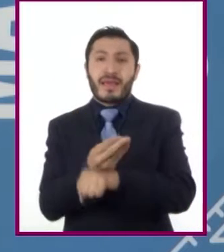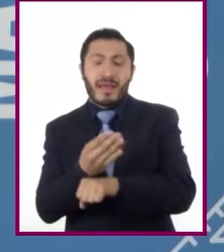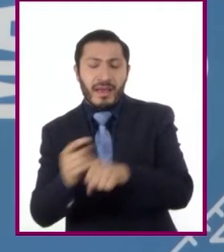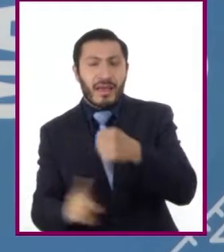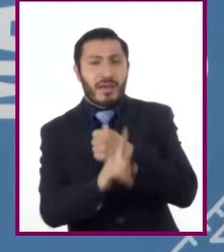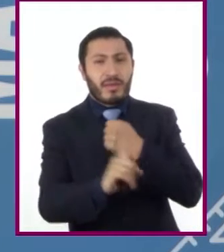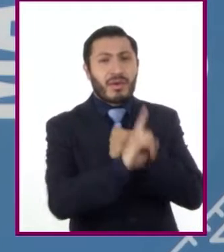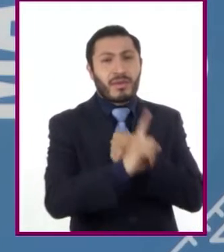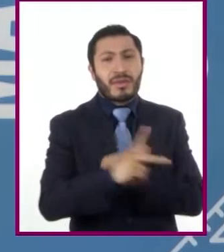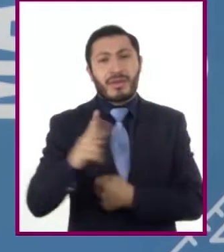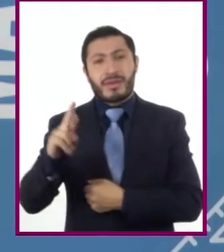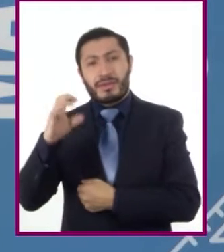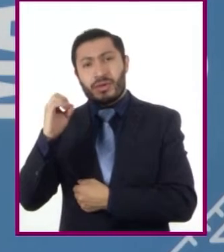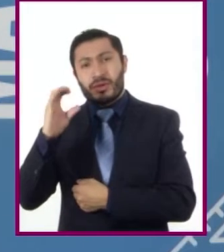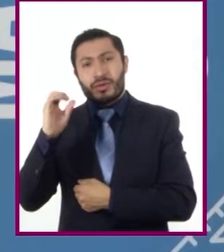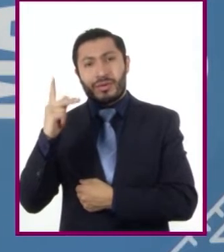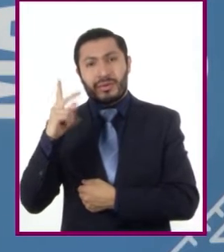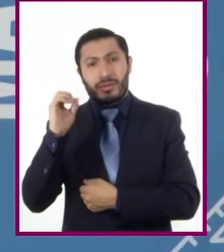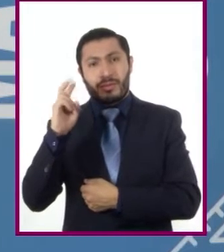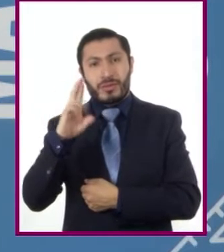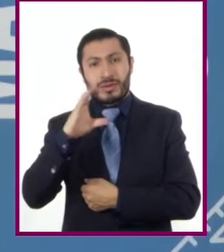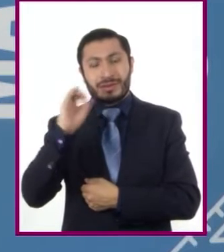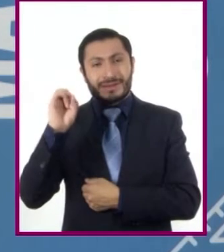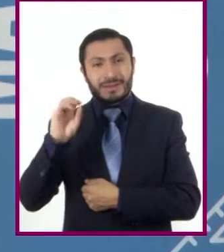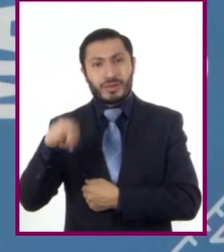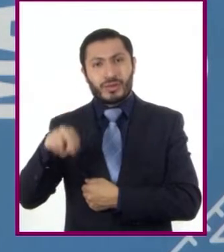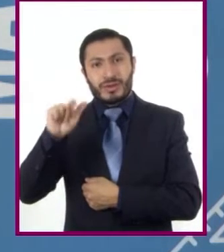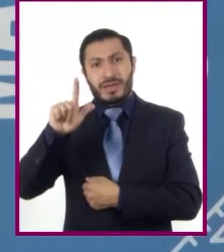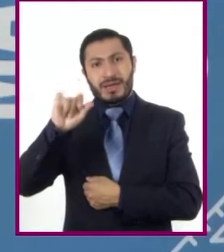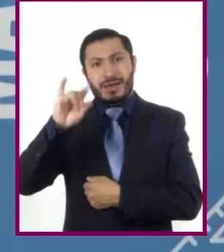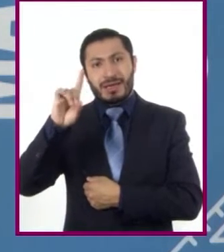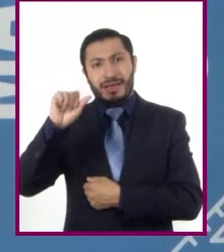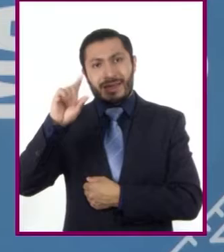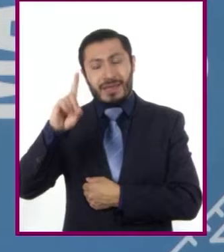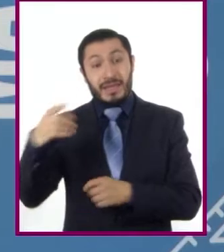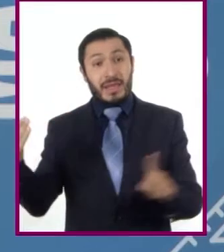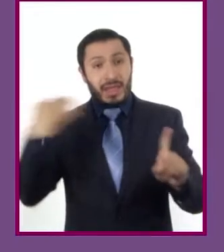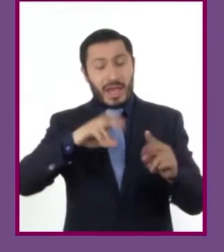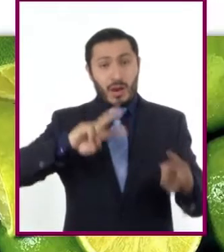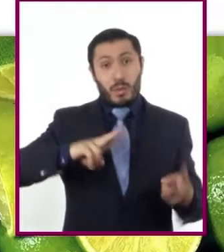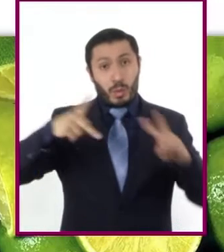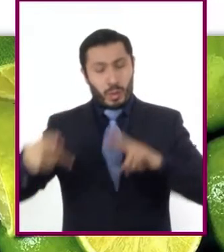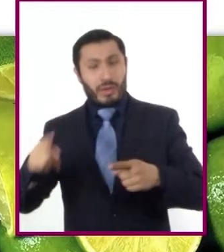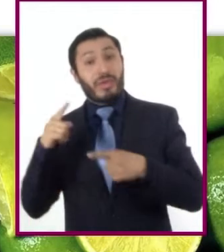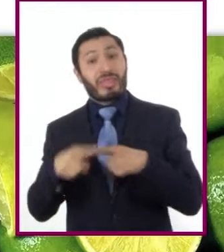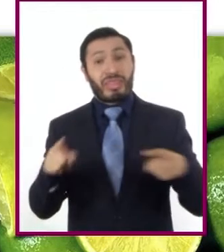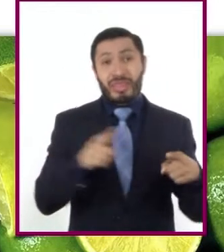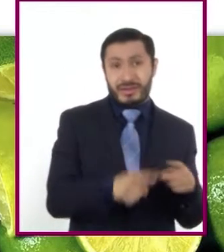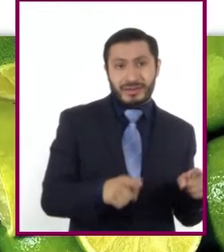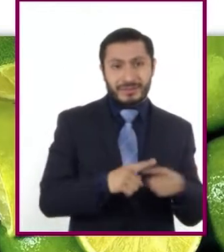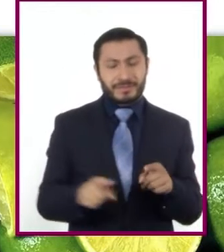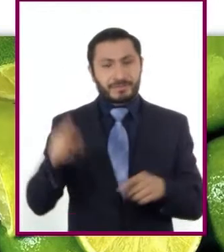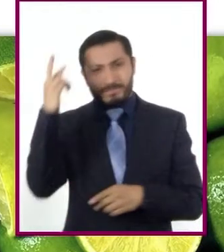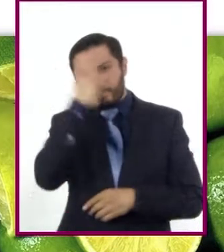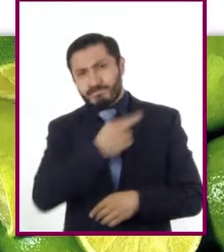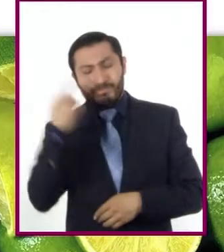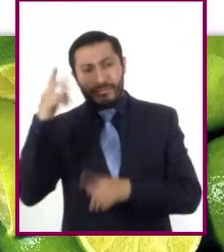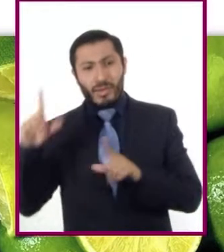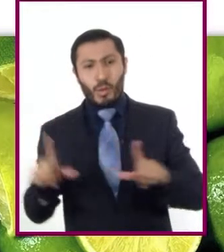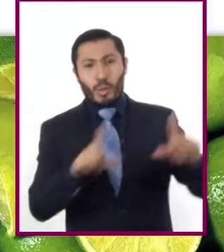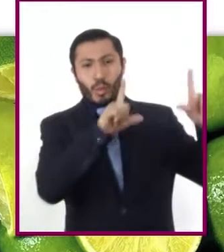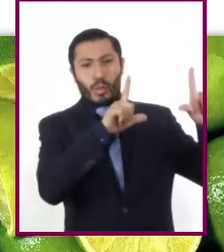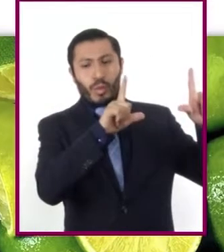problemas de proporcionalidad directa para diferenciarla de la proporcionalidad inversa. Revisemos el siguiente